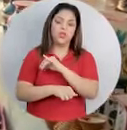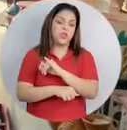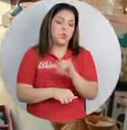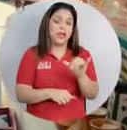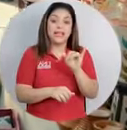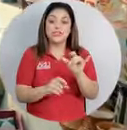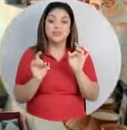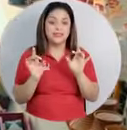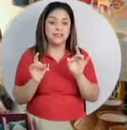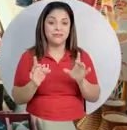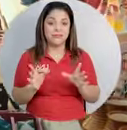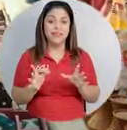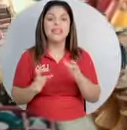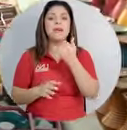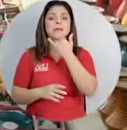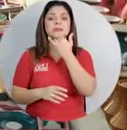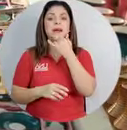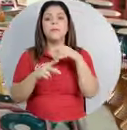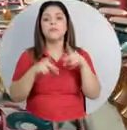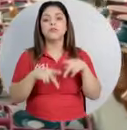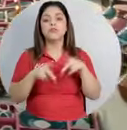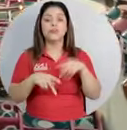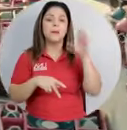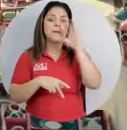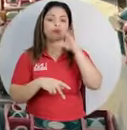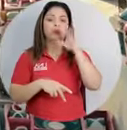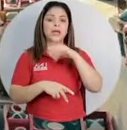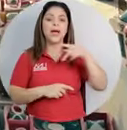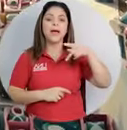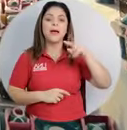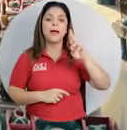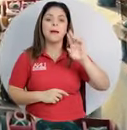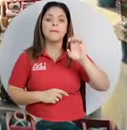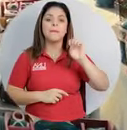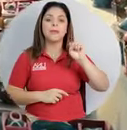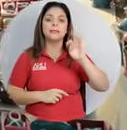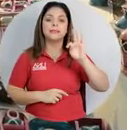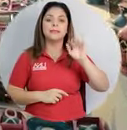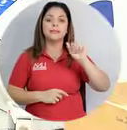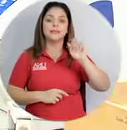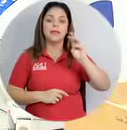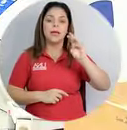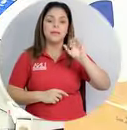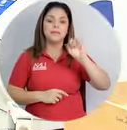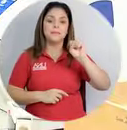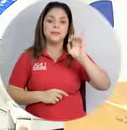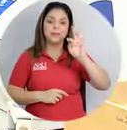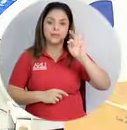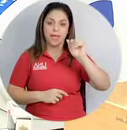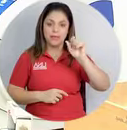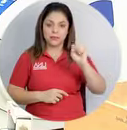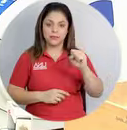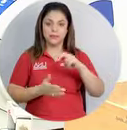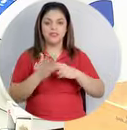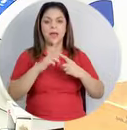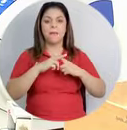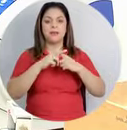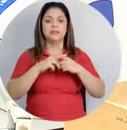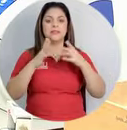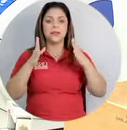banco, que es algo que es terrible. Entonces, cuando las personas acuden a prestamistas, que ahí